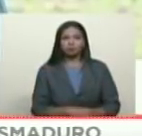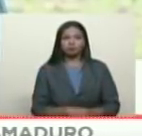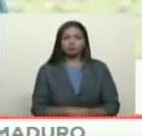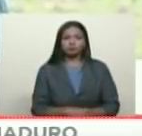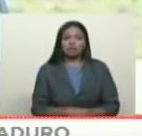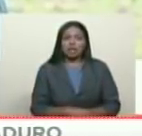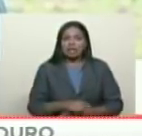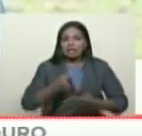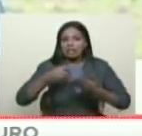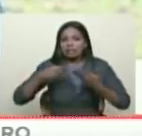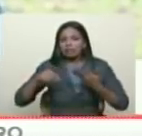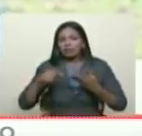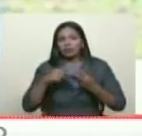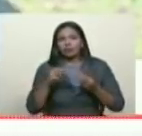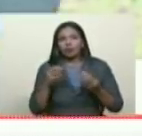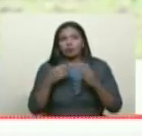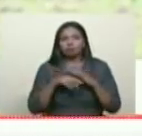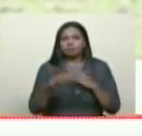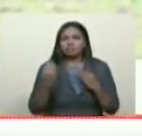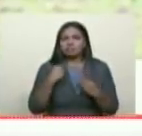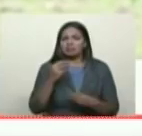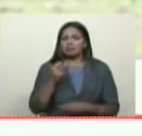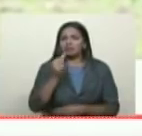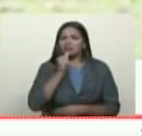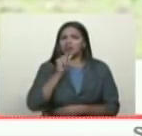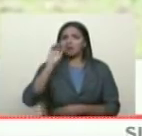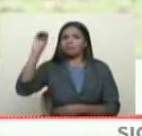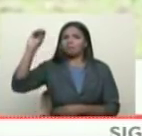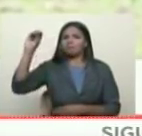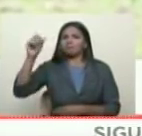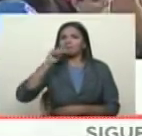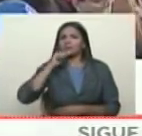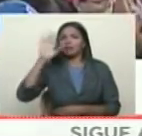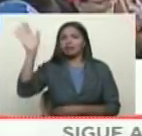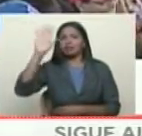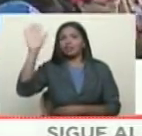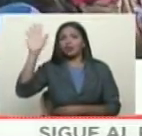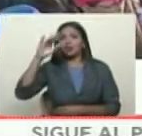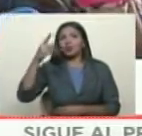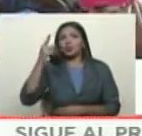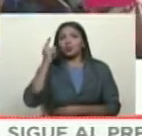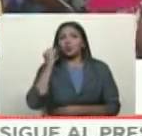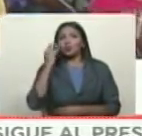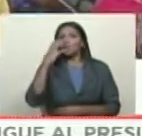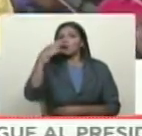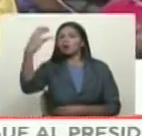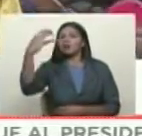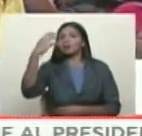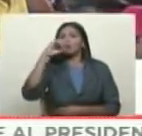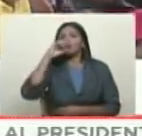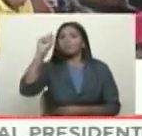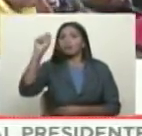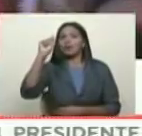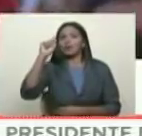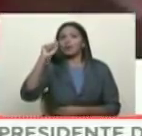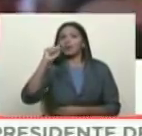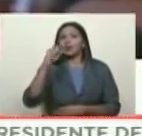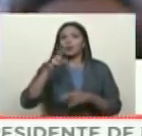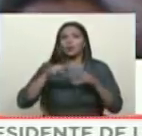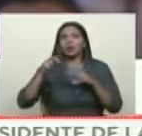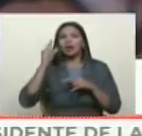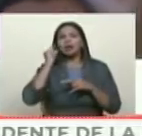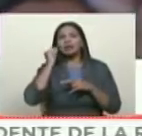esos elementos. ¿Quién me llama? Mira aquella niña. Saludo, ¿vale? Maduro grita de lejos.